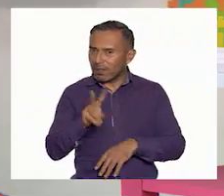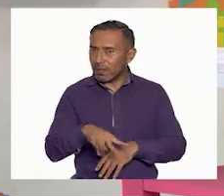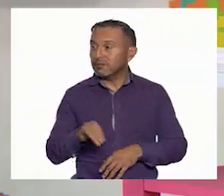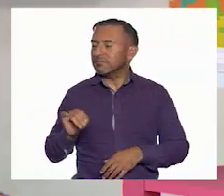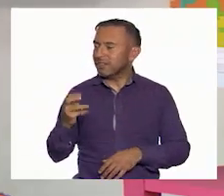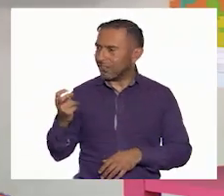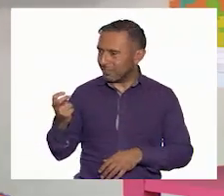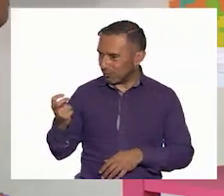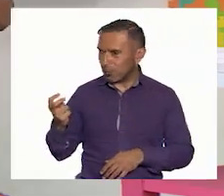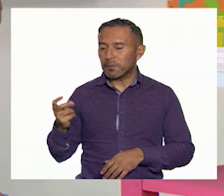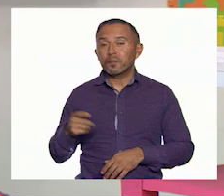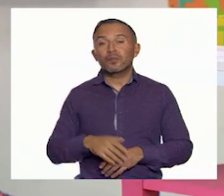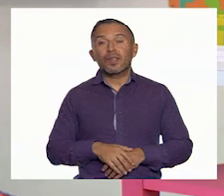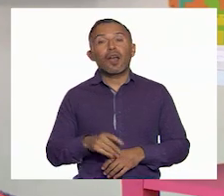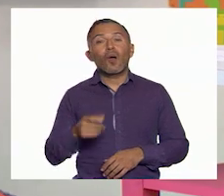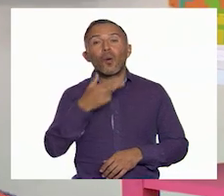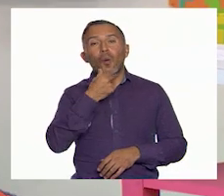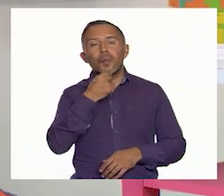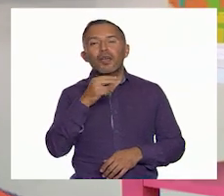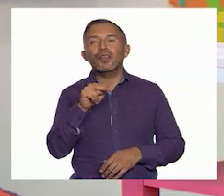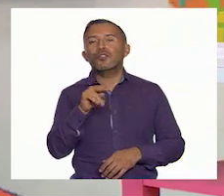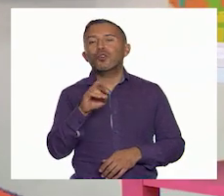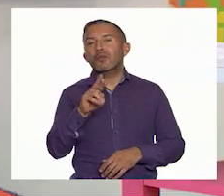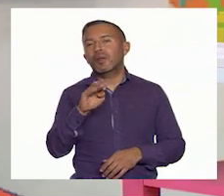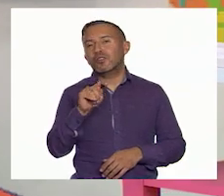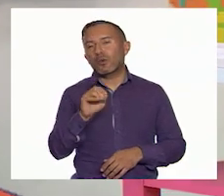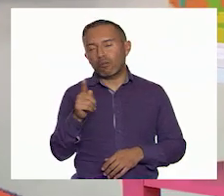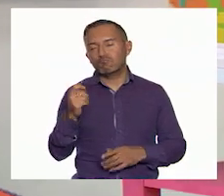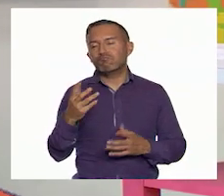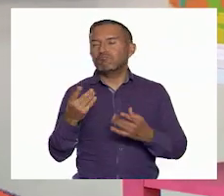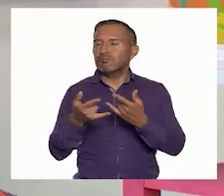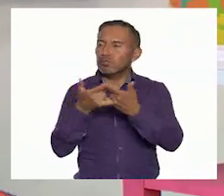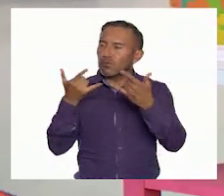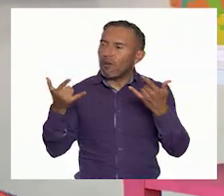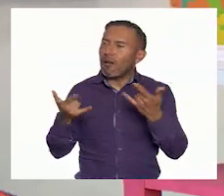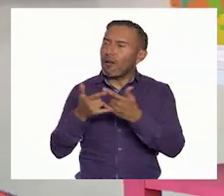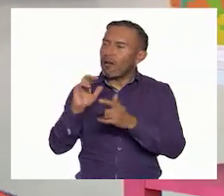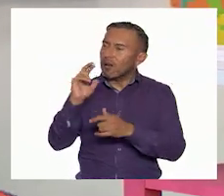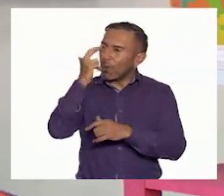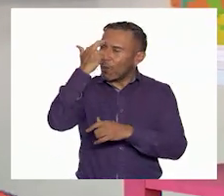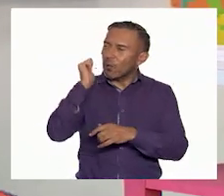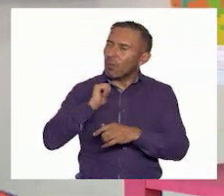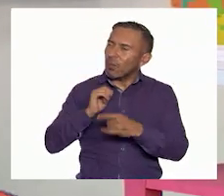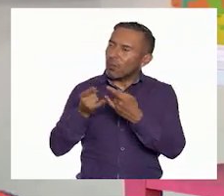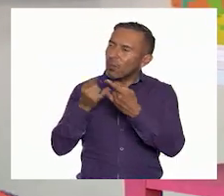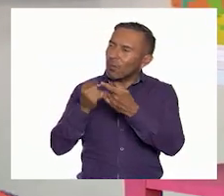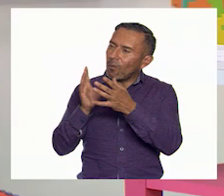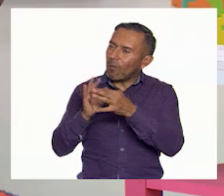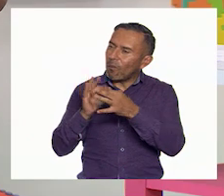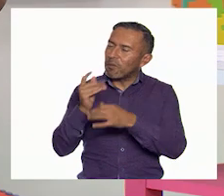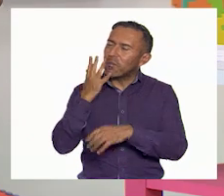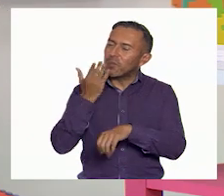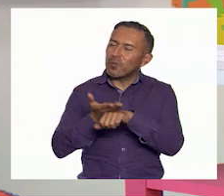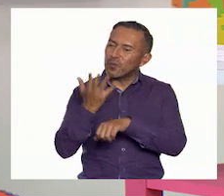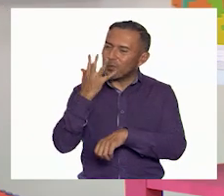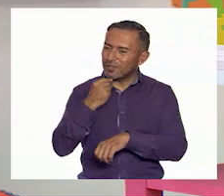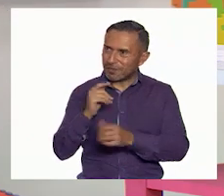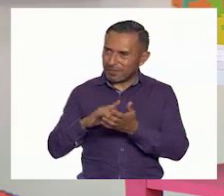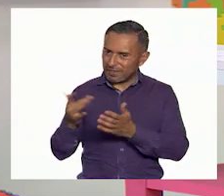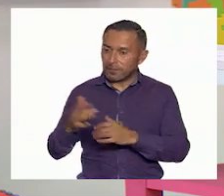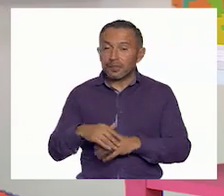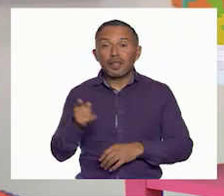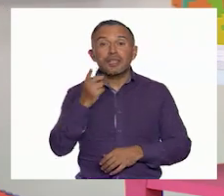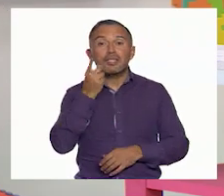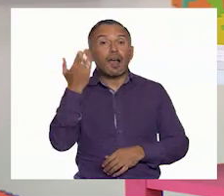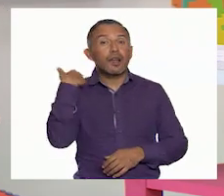Exactamente. Muchas gracias al señor Norberto por compartirnos estos recuerdos tan bonitos. Él nos contaba que cuando era niño iba,